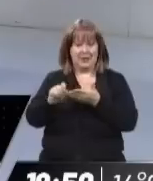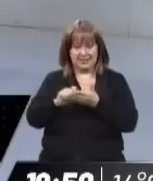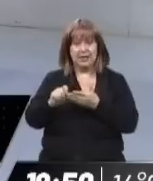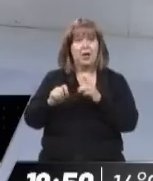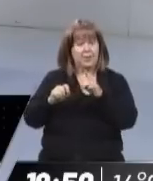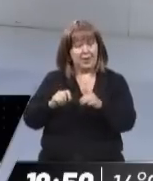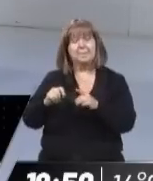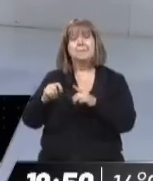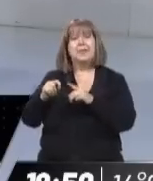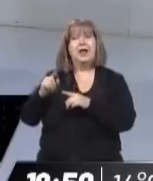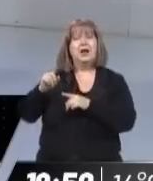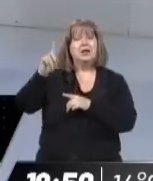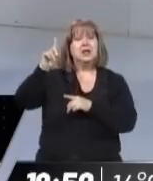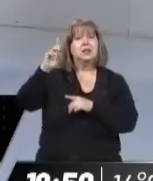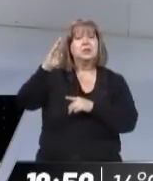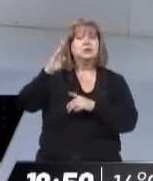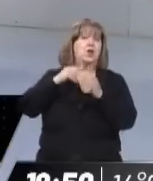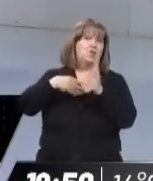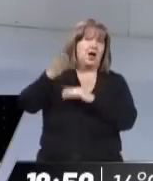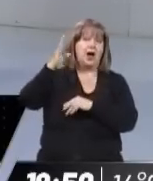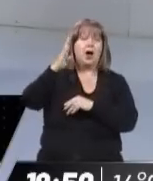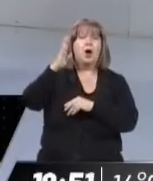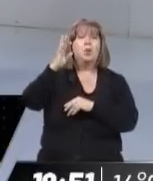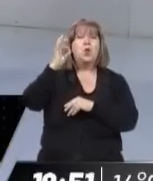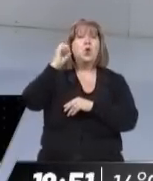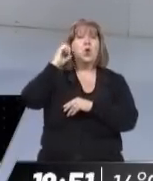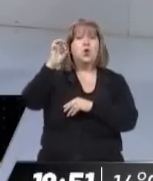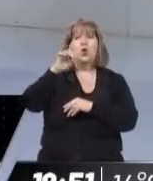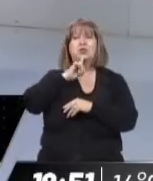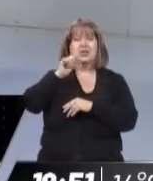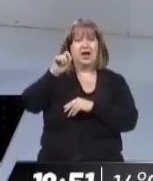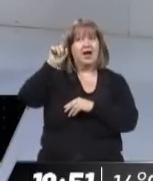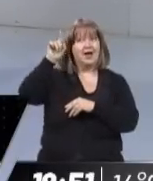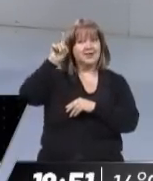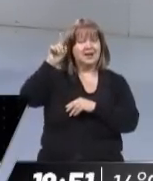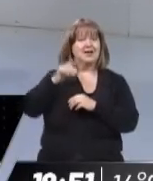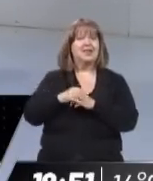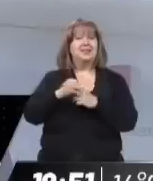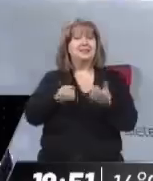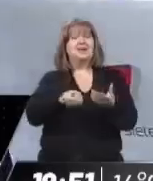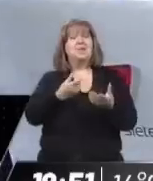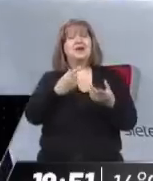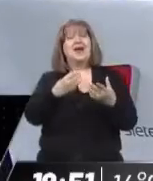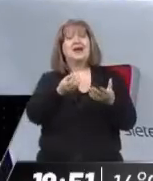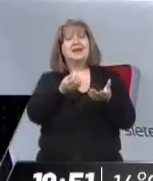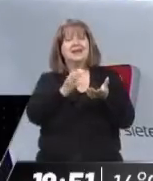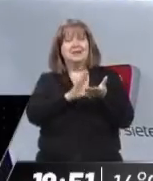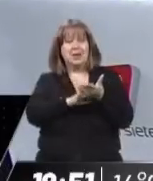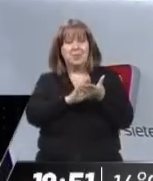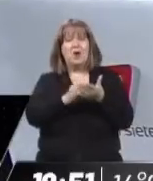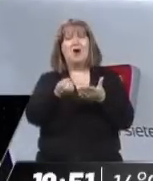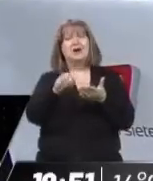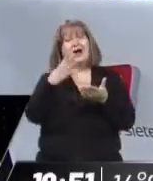a él, estando en Bogotá, claro, ¿no? Ya no estando con Viviana, lo inspira para hacer esta canción que estamos escuchando. Tus viejas cartas. Exactamente, y que está incluida en su